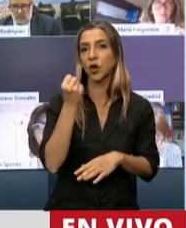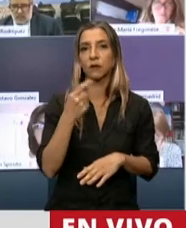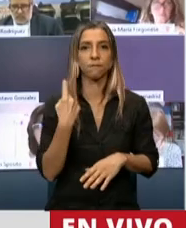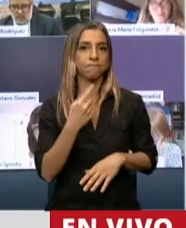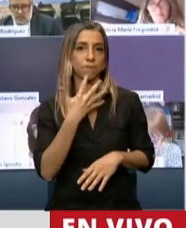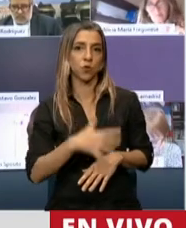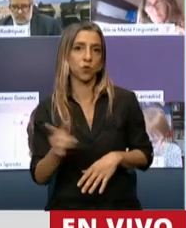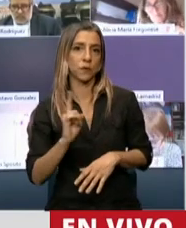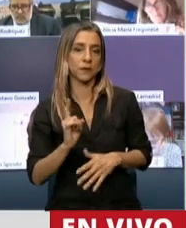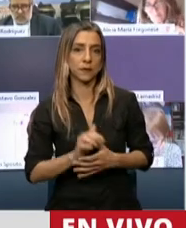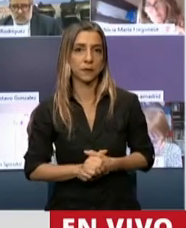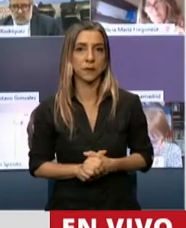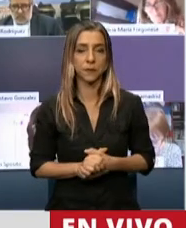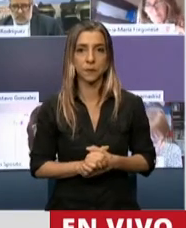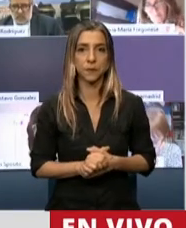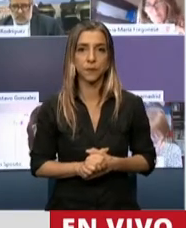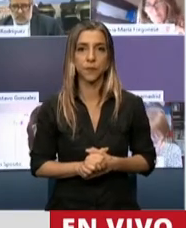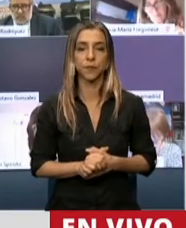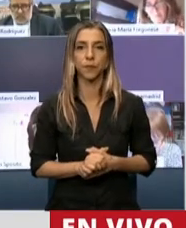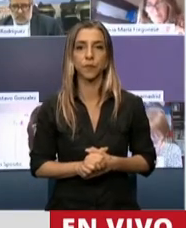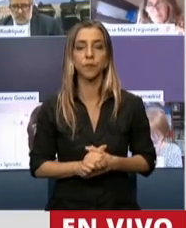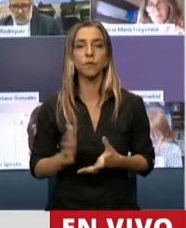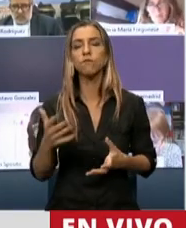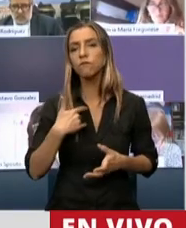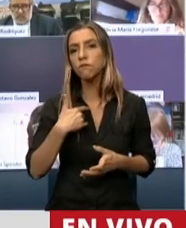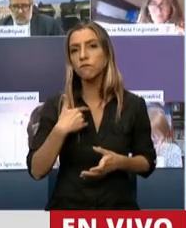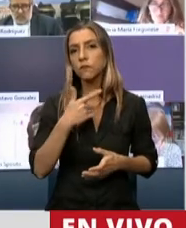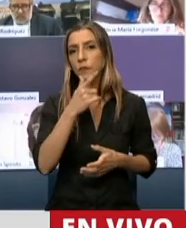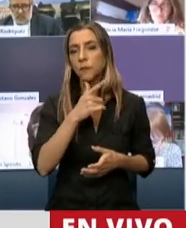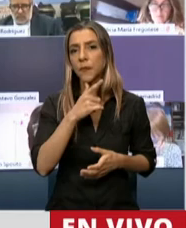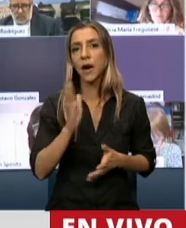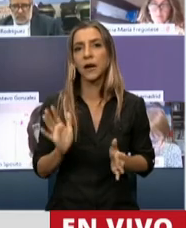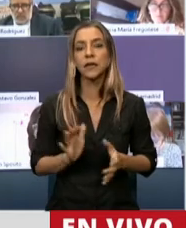Y no es que no crea que no estamos a la altura de las circunstancias, porque